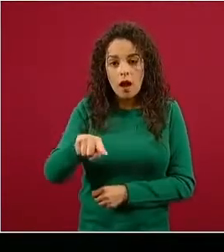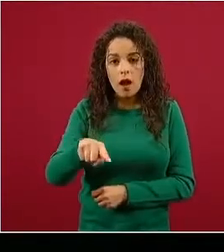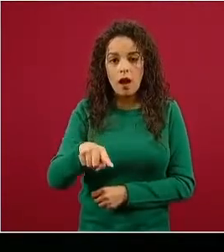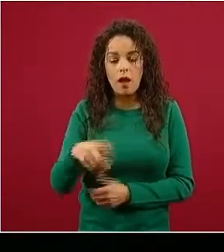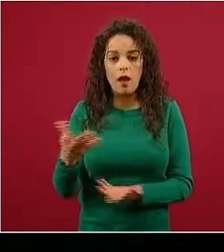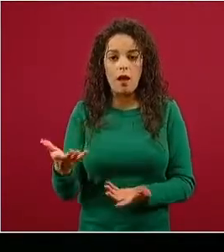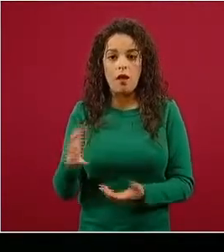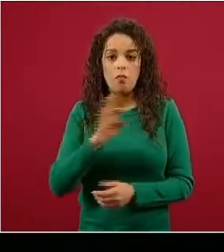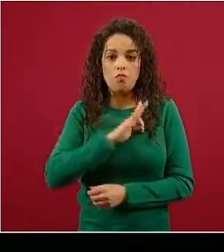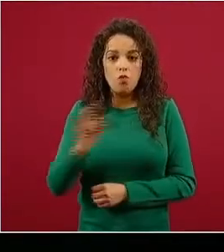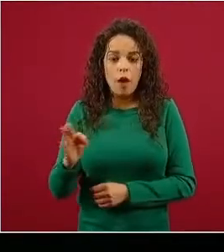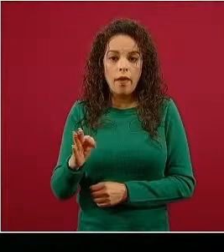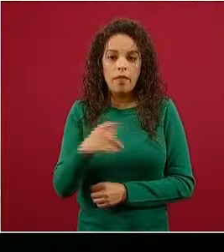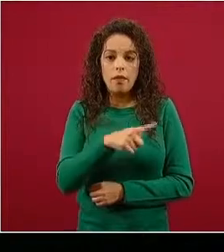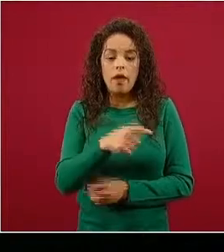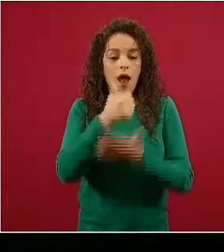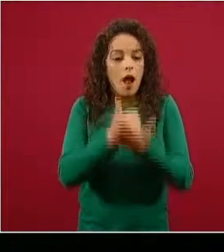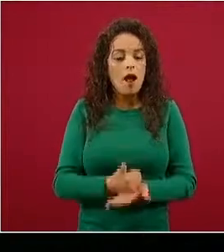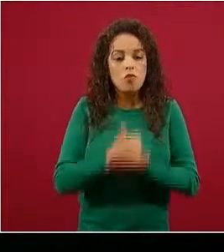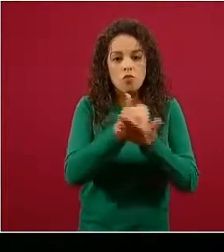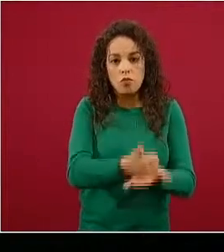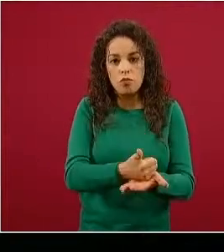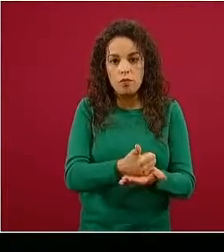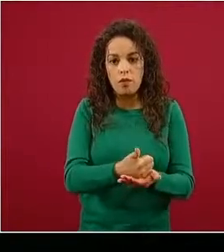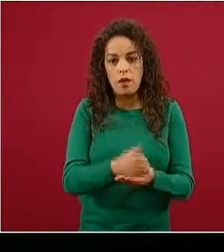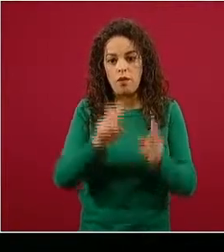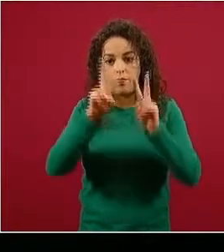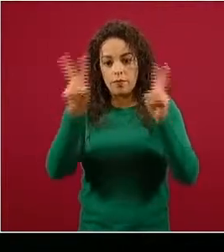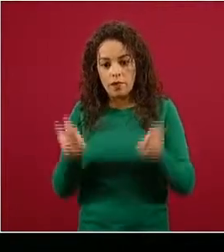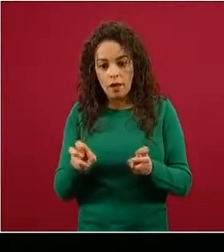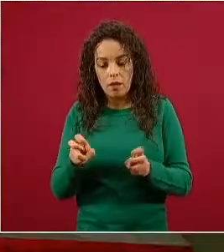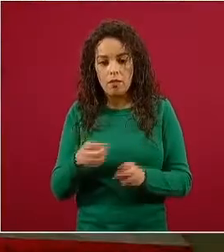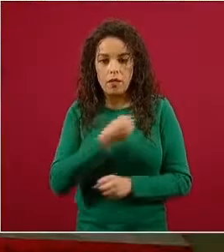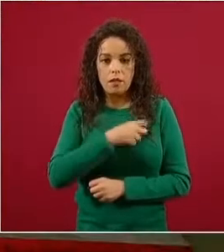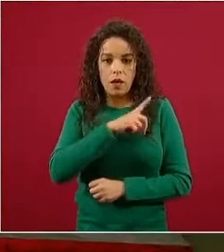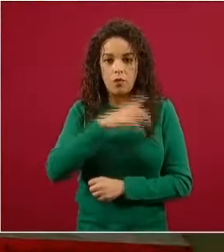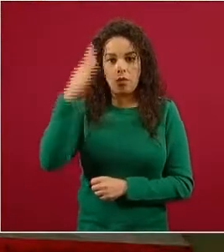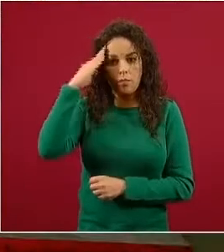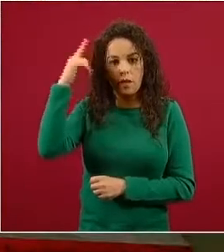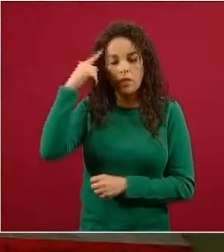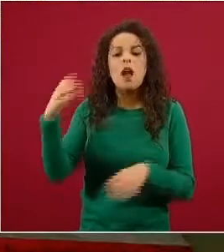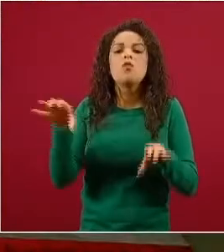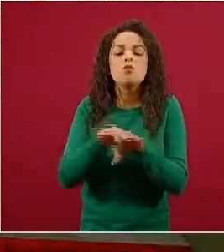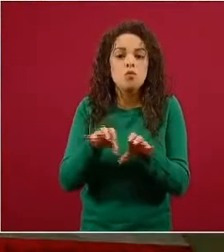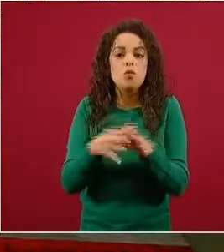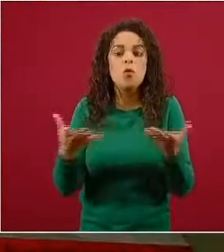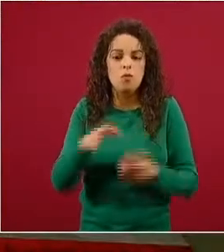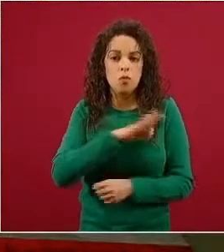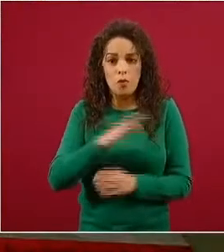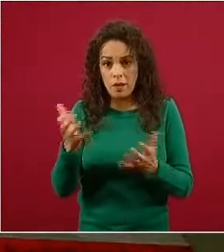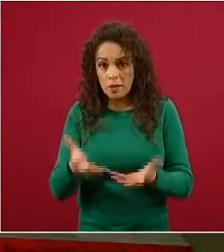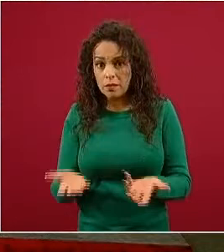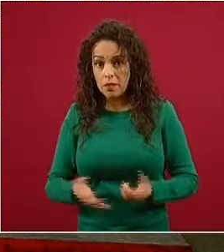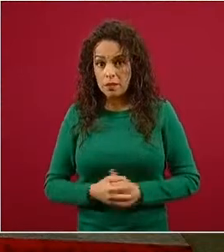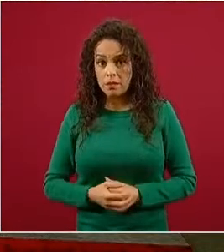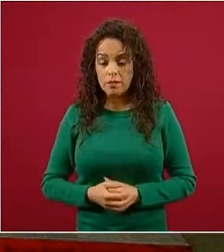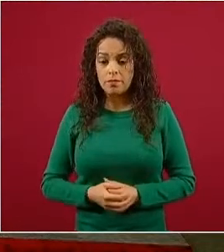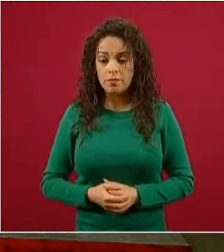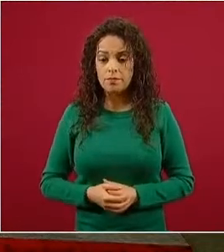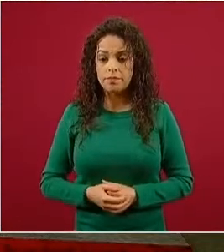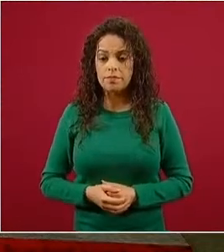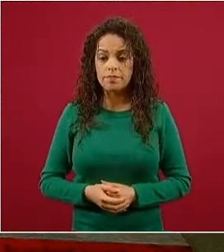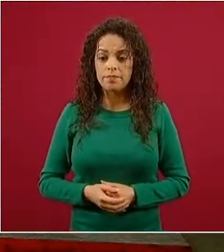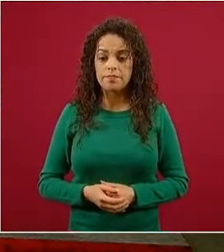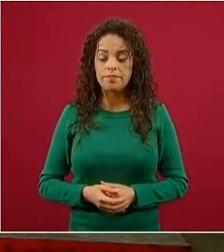y con los datos de la vigilancia epidemiológica Centinela tendremos este exceso se debió en tal